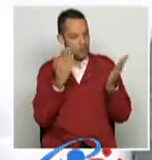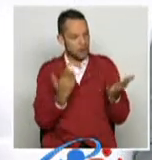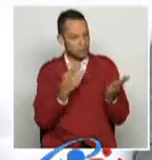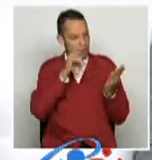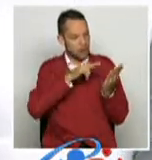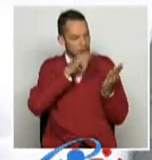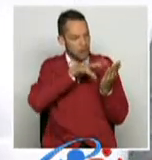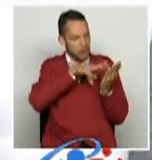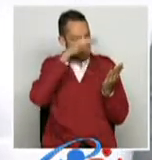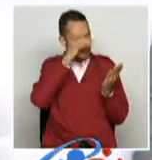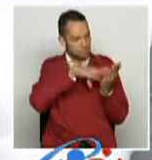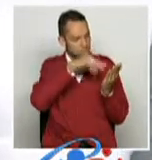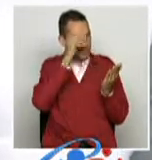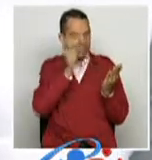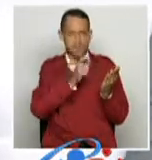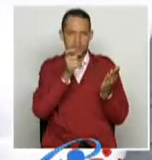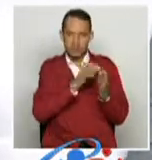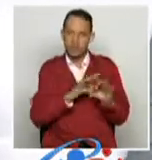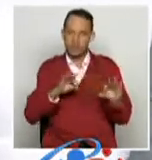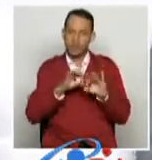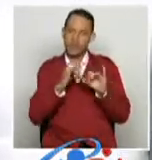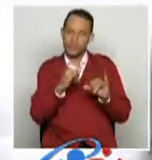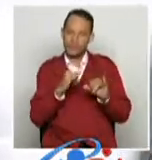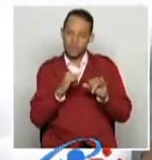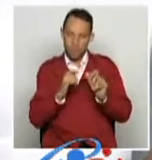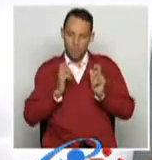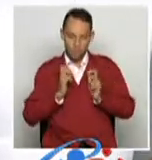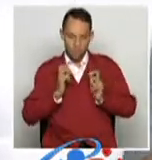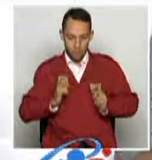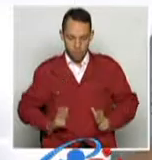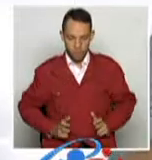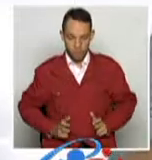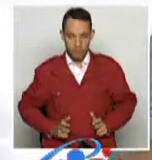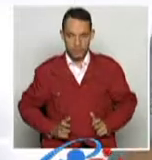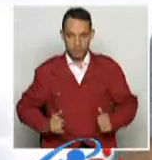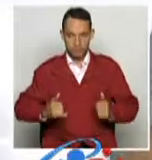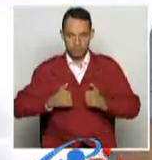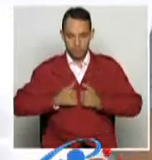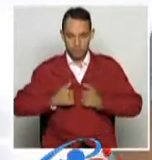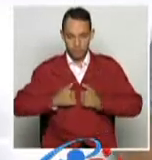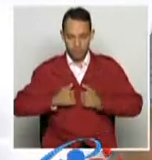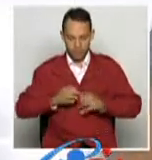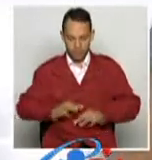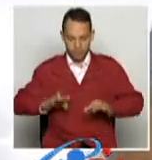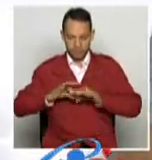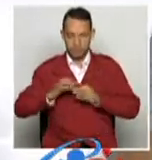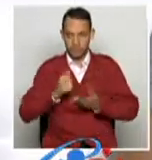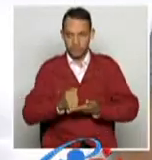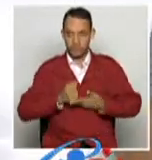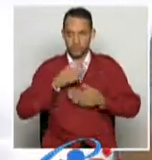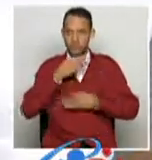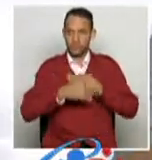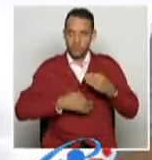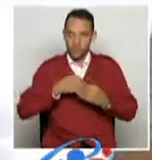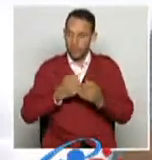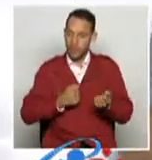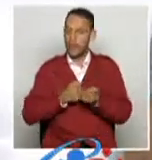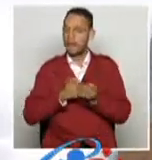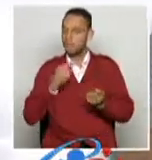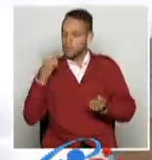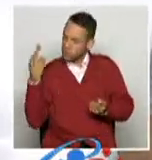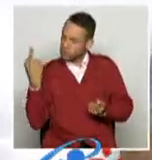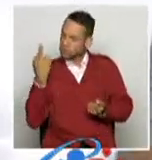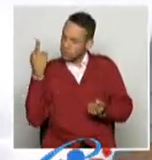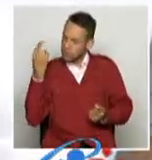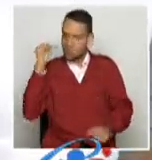leerlo todos los días, aunque sea 15, 20 minuticos. Yo mantengo con mi librito de Ayurveda todo el tiempo y recordando, y